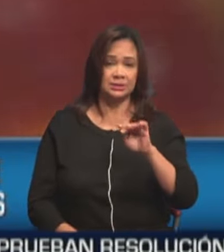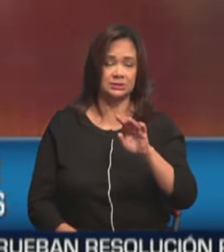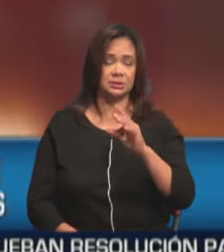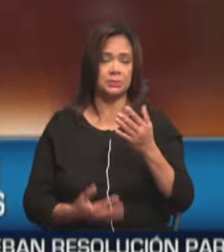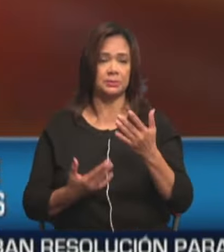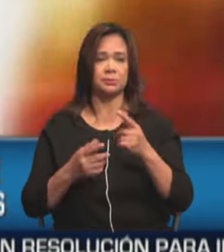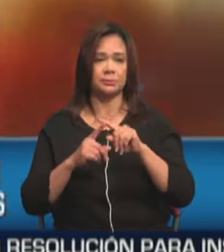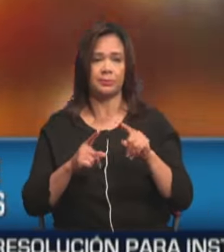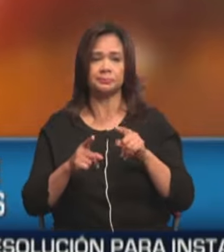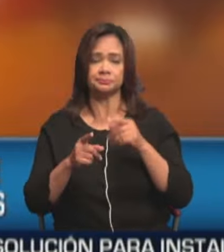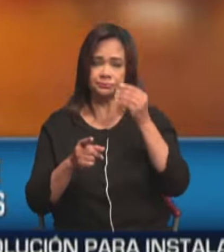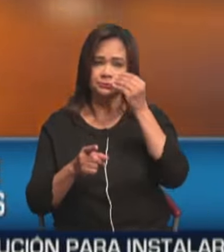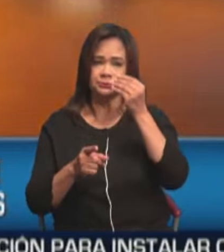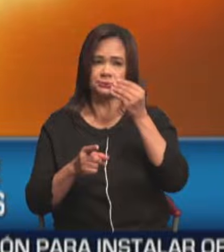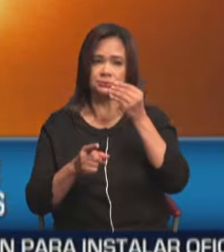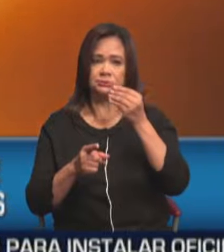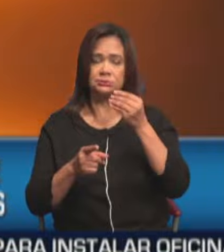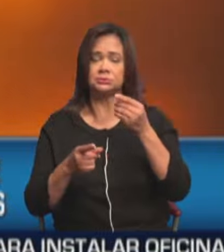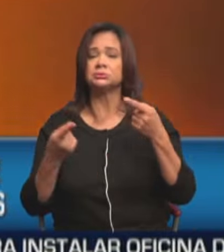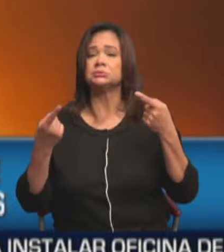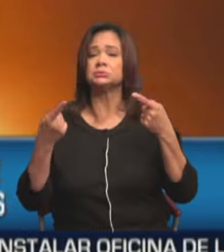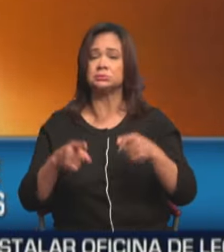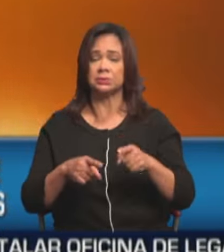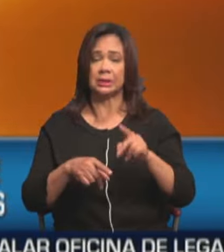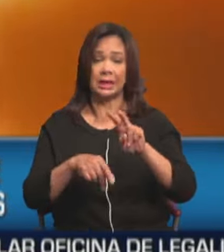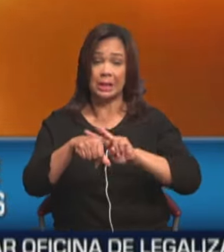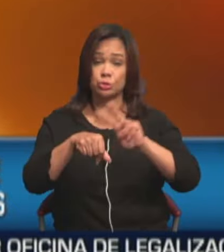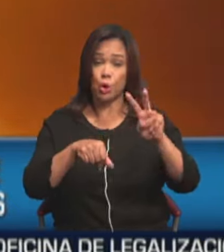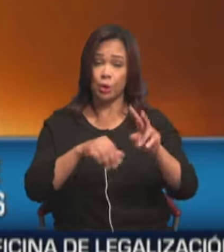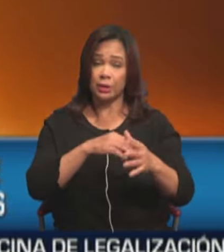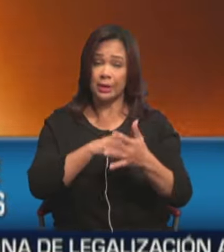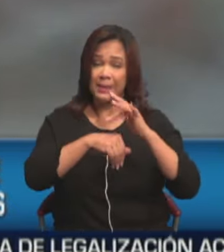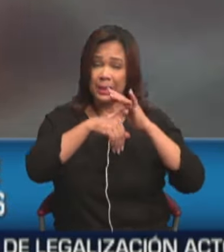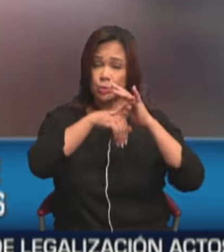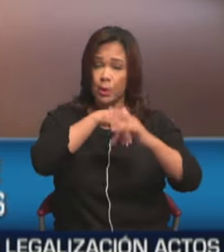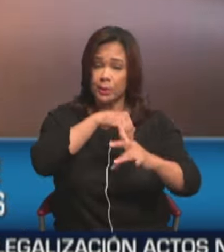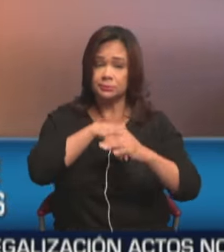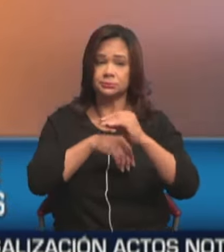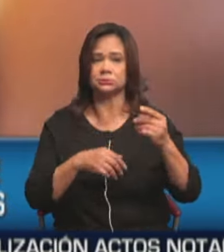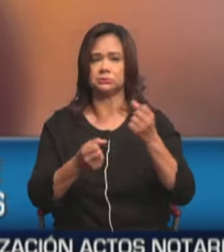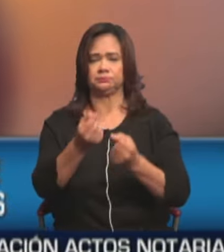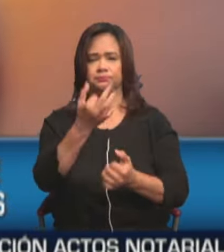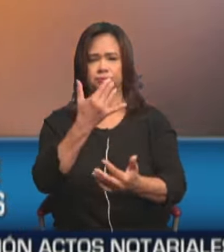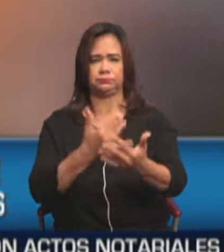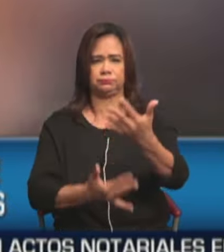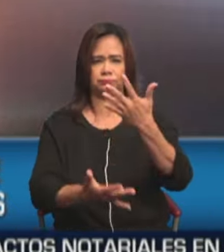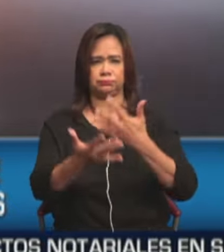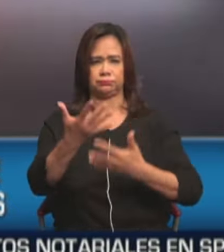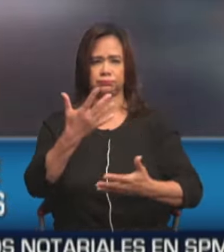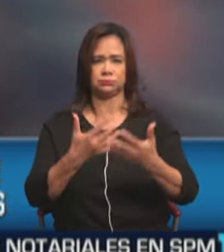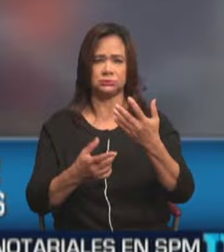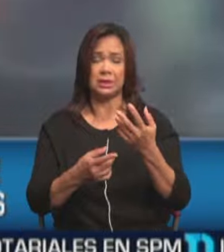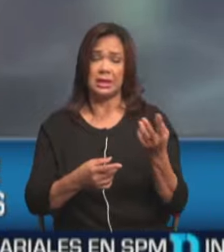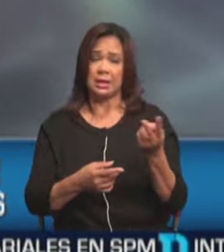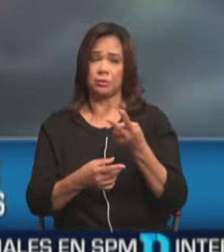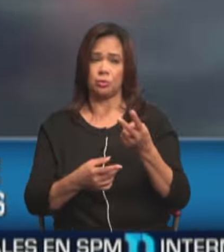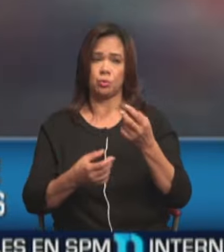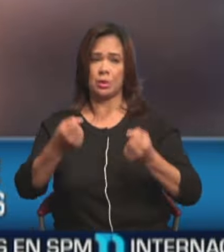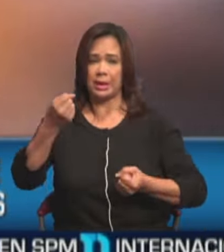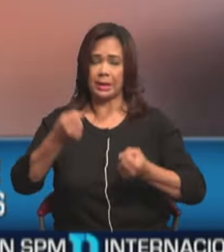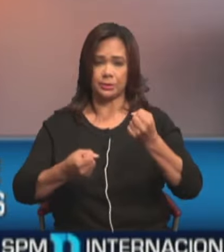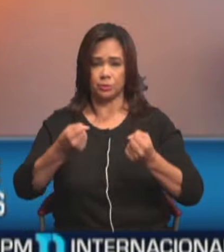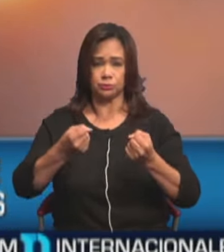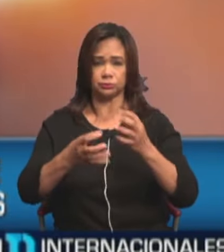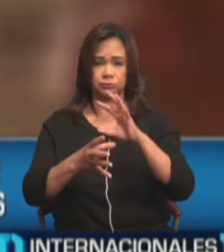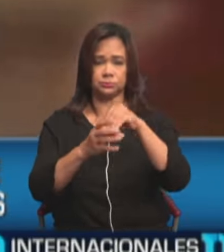informe preliminares el accidente ocurrió a las 12 de la madrugada de este viernes provocando un incendio que consumió a ambos automóviles